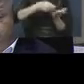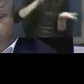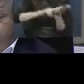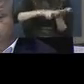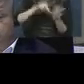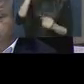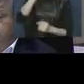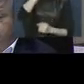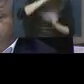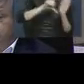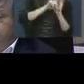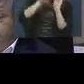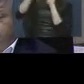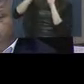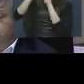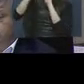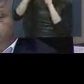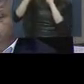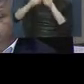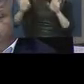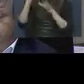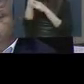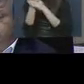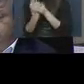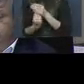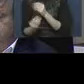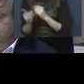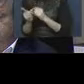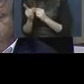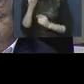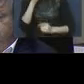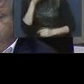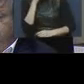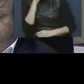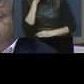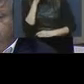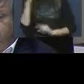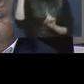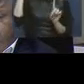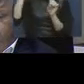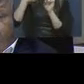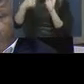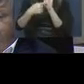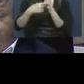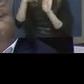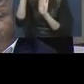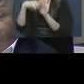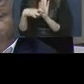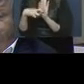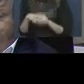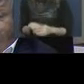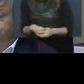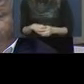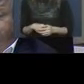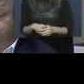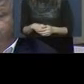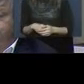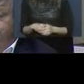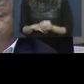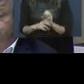veces tienen en esta materia. Y ese es sin duda uno de los objetivos de este proyecto. Y en tercer